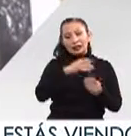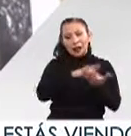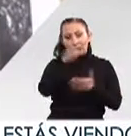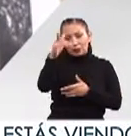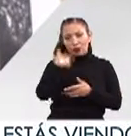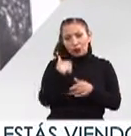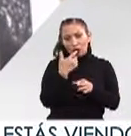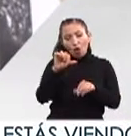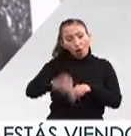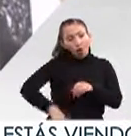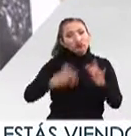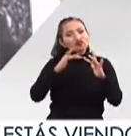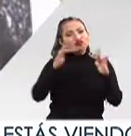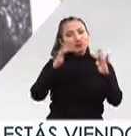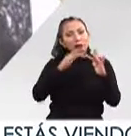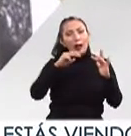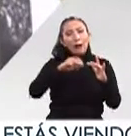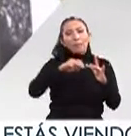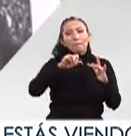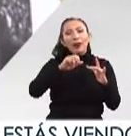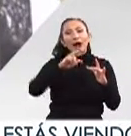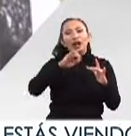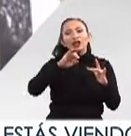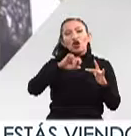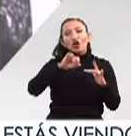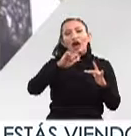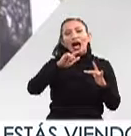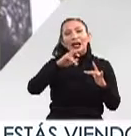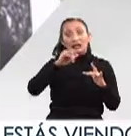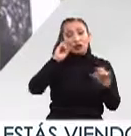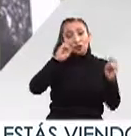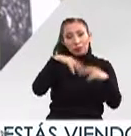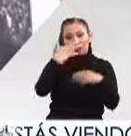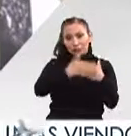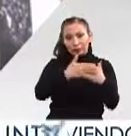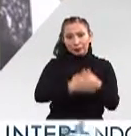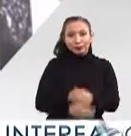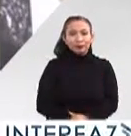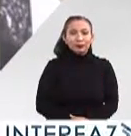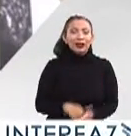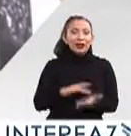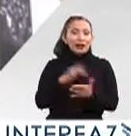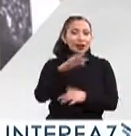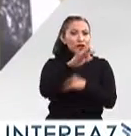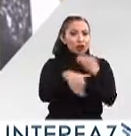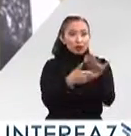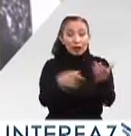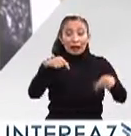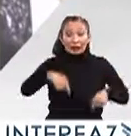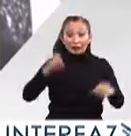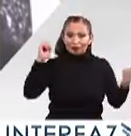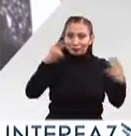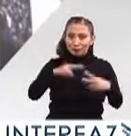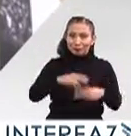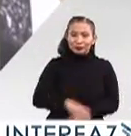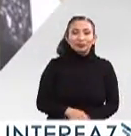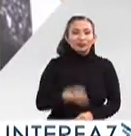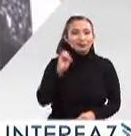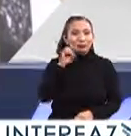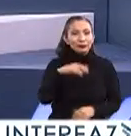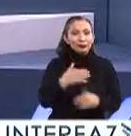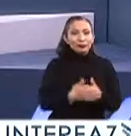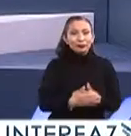mañana, Mariola Arias, directora de este festival, y por supuesto allá nos veremos. Gracias a todos y acá nos vemos. Así es, hasta